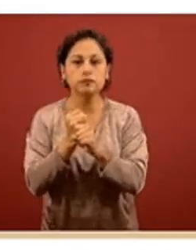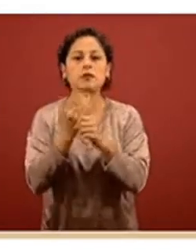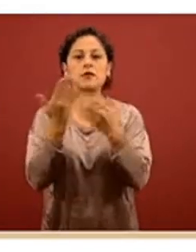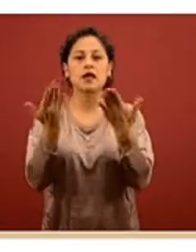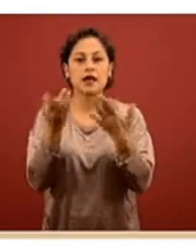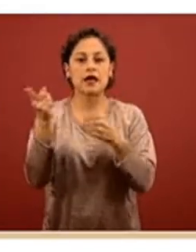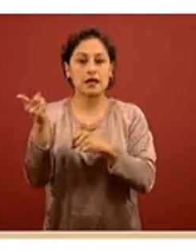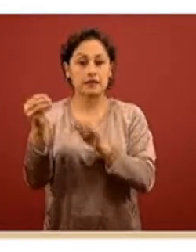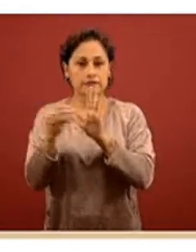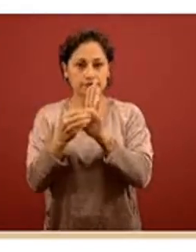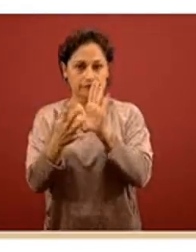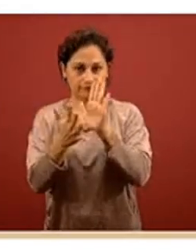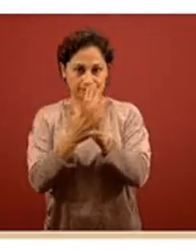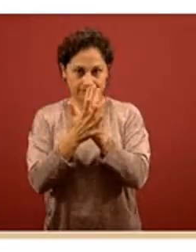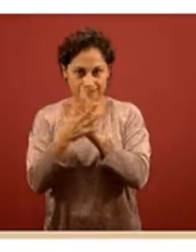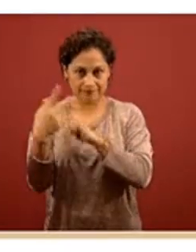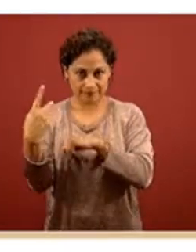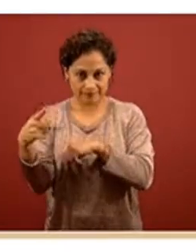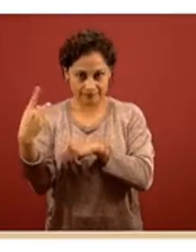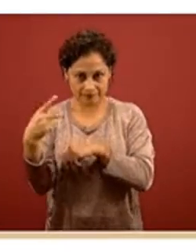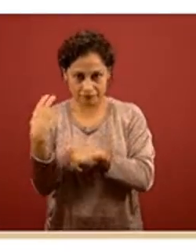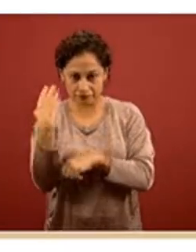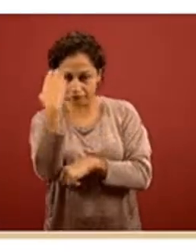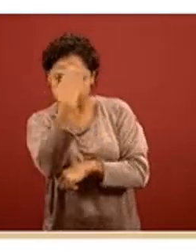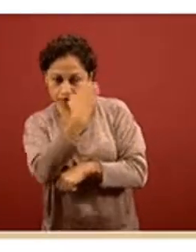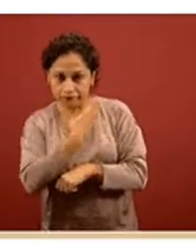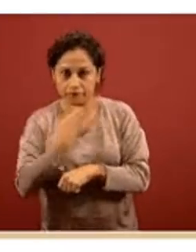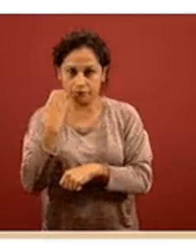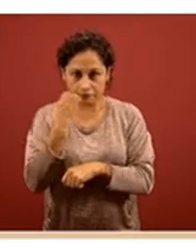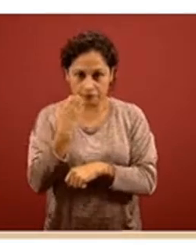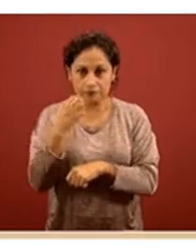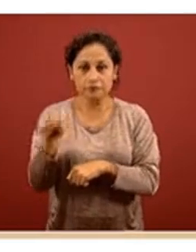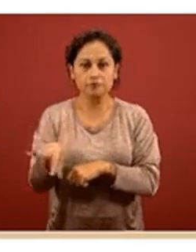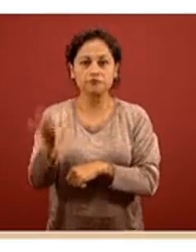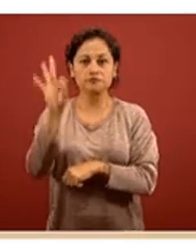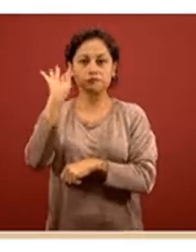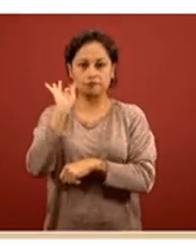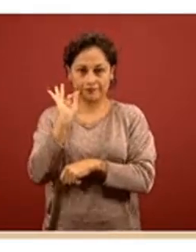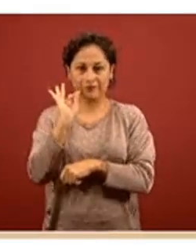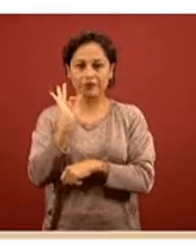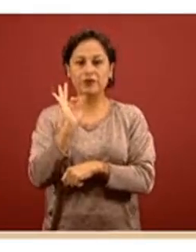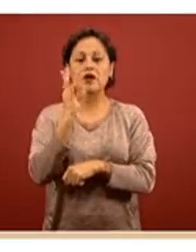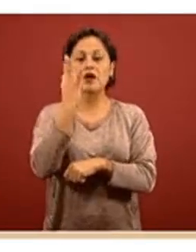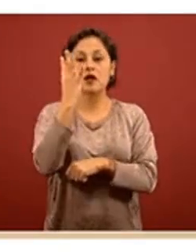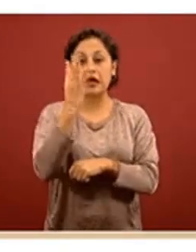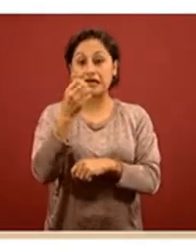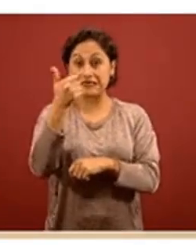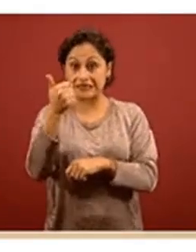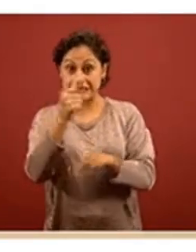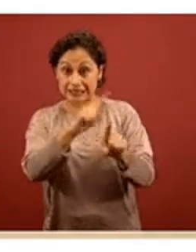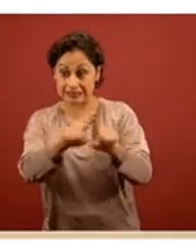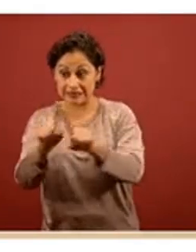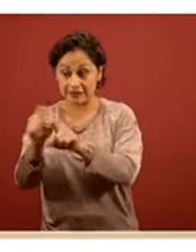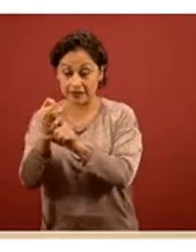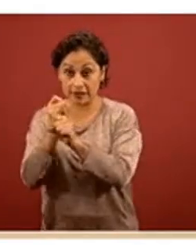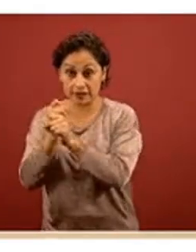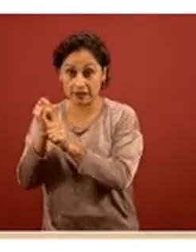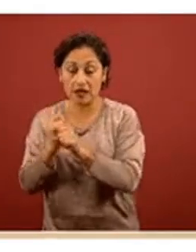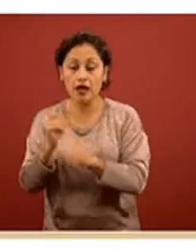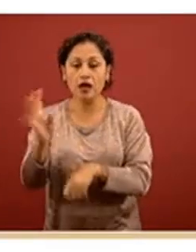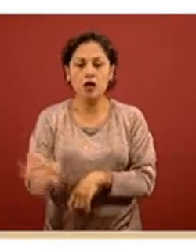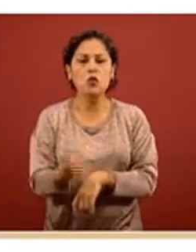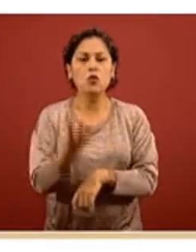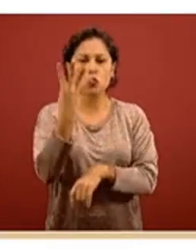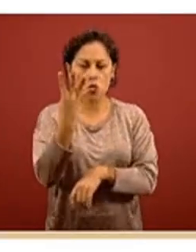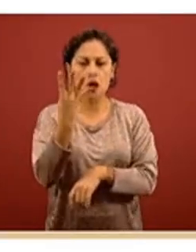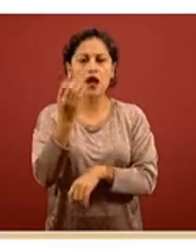ámbito comunitario. Encontraron 4 de 6 revisiones sistemáticas que no encontraron